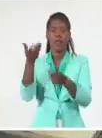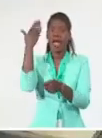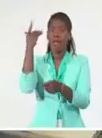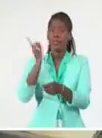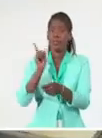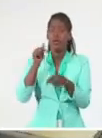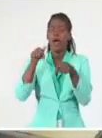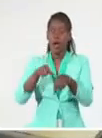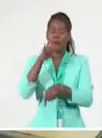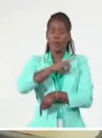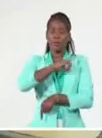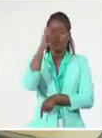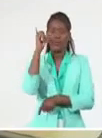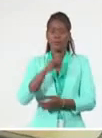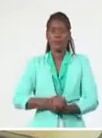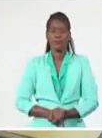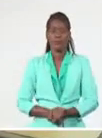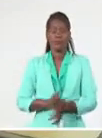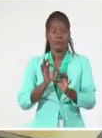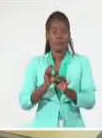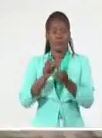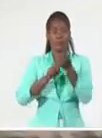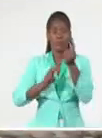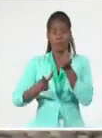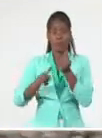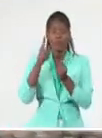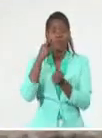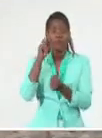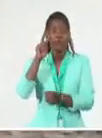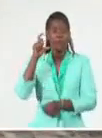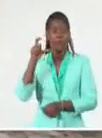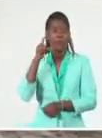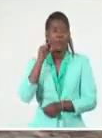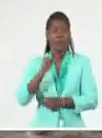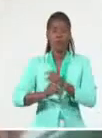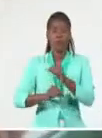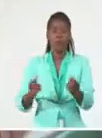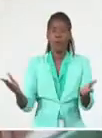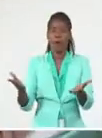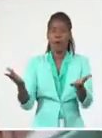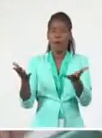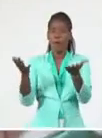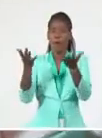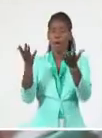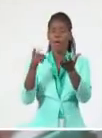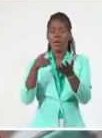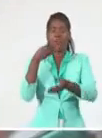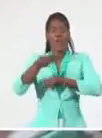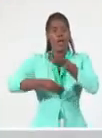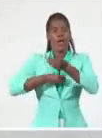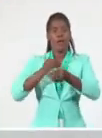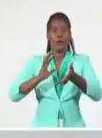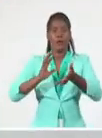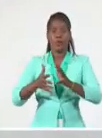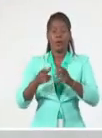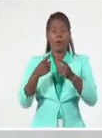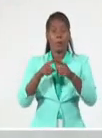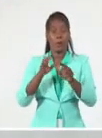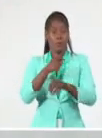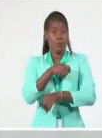es ésta una provincia que se levanta y la vida cambia para bien y el pueblo reafirma que la construcción de un país mejor